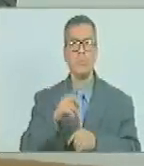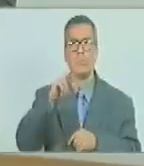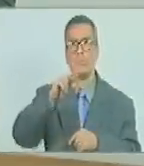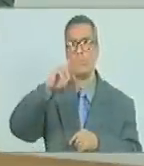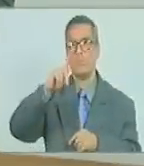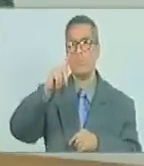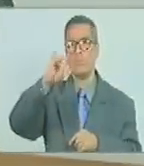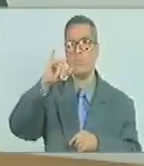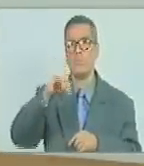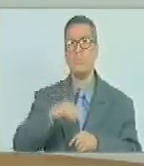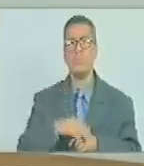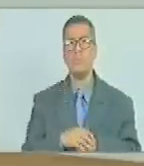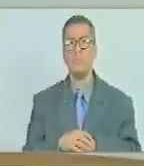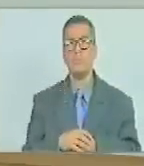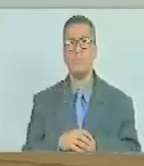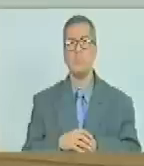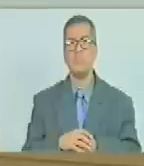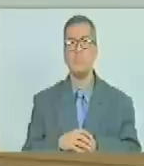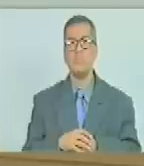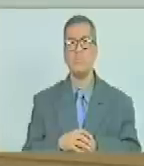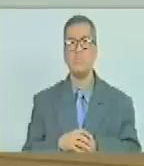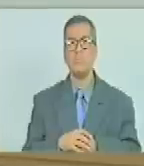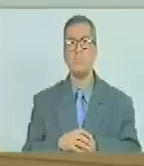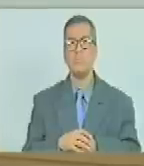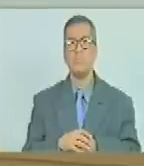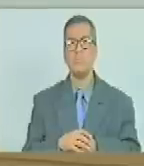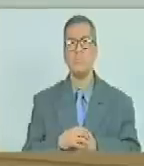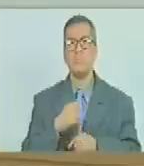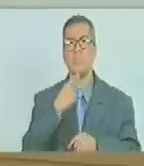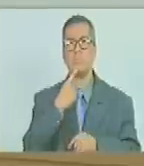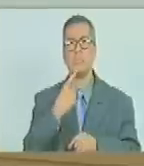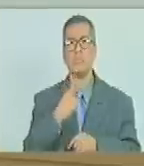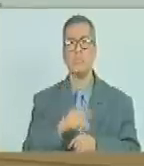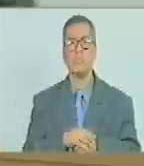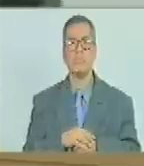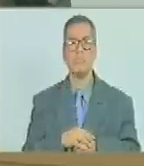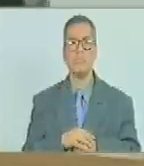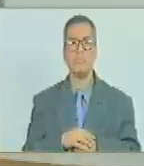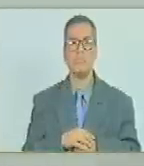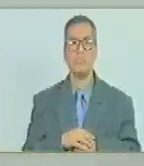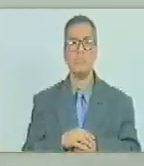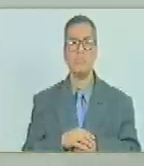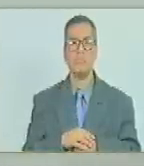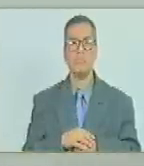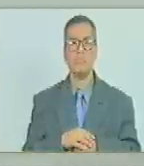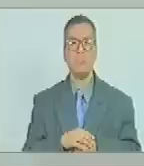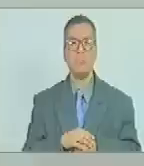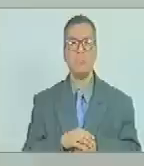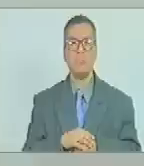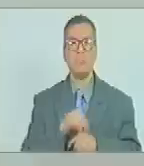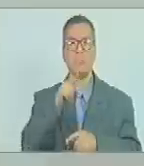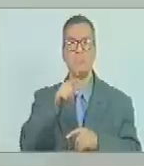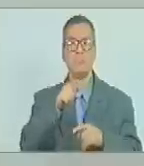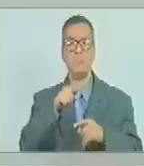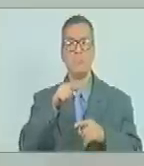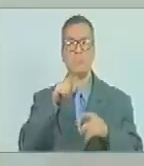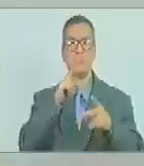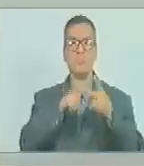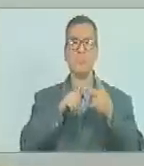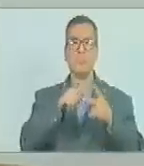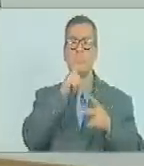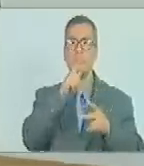Radonsky. Ni Trump, ni Xi Jinping. Eso es paja. Eso es una estupidez